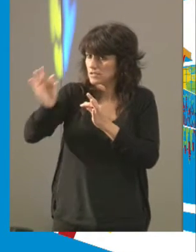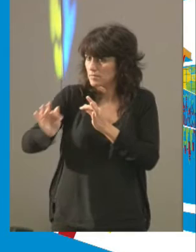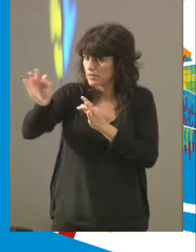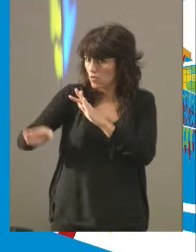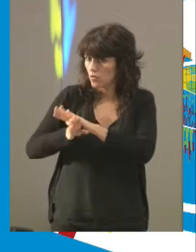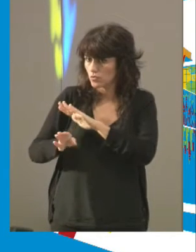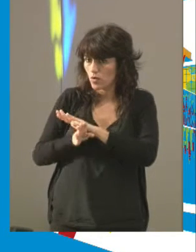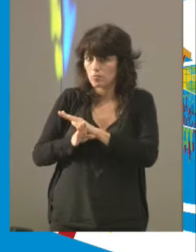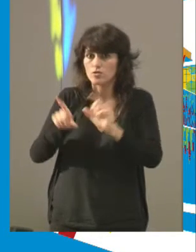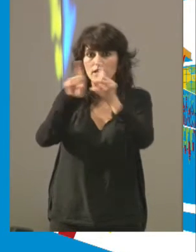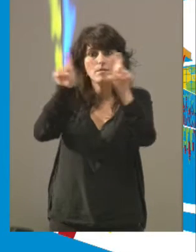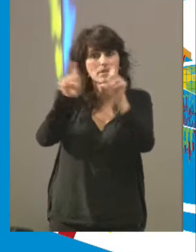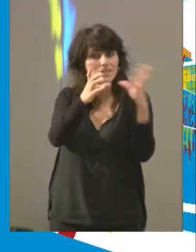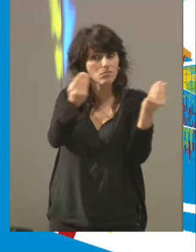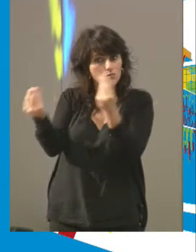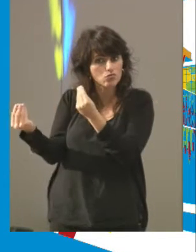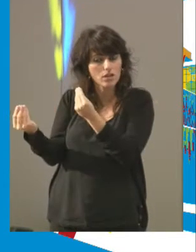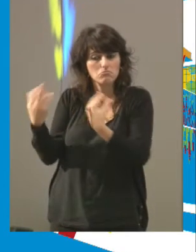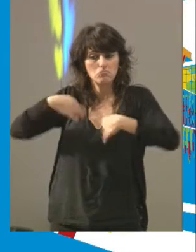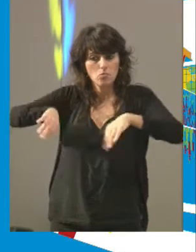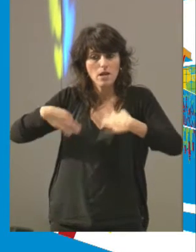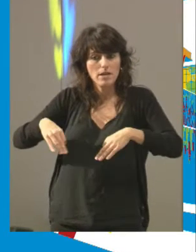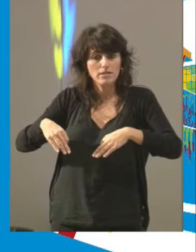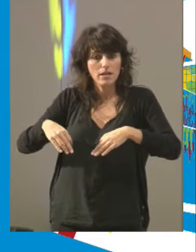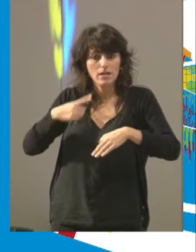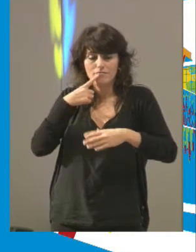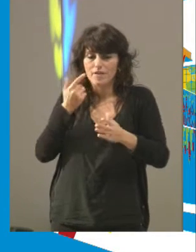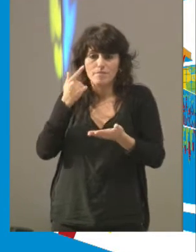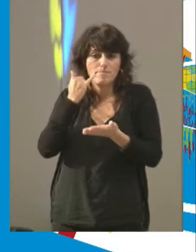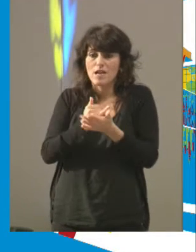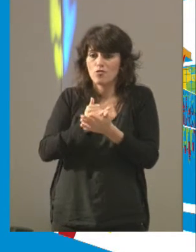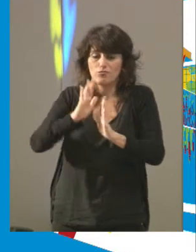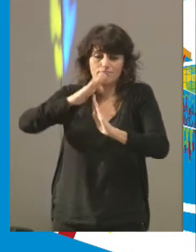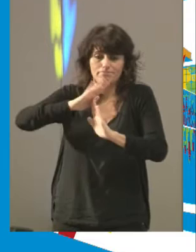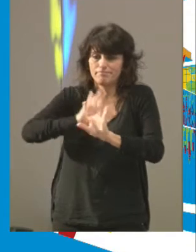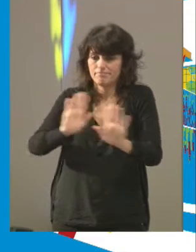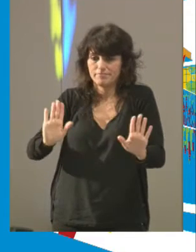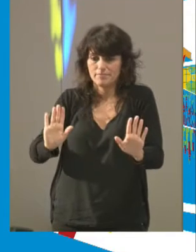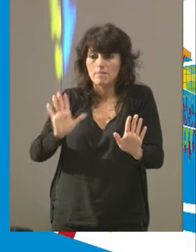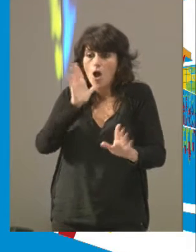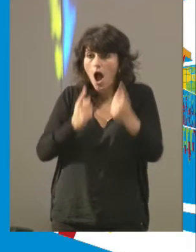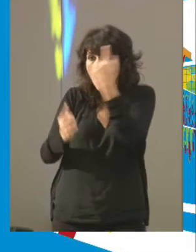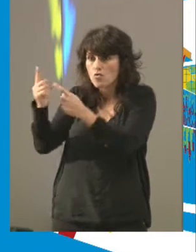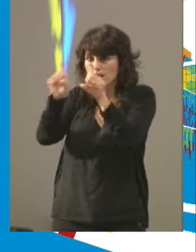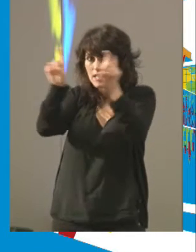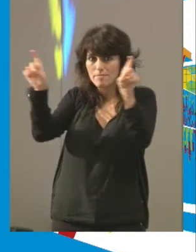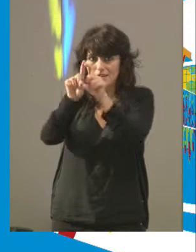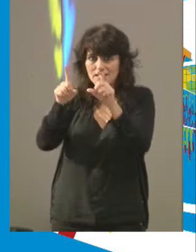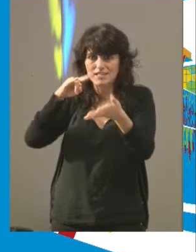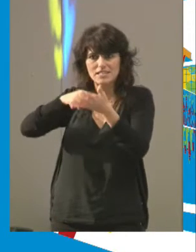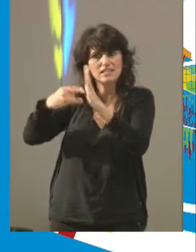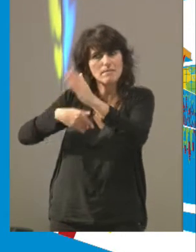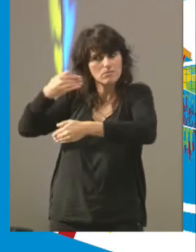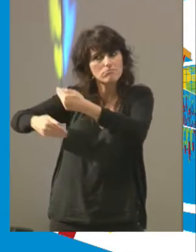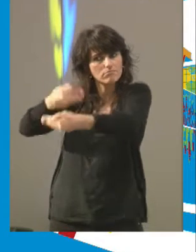Y en muchas empresas normalmente pues, nos quedamos en el primer piloto, pero hay empresas con las que estamos trabajando en que tienen los sistemas en